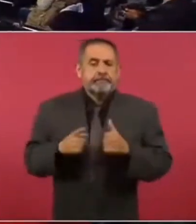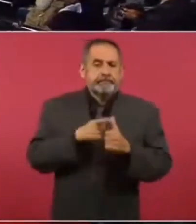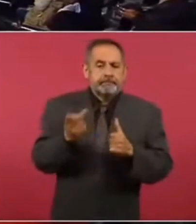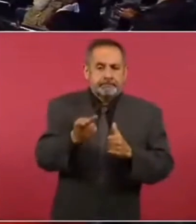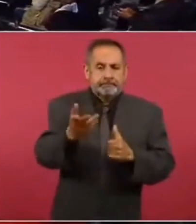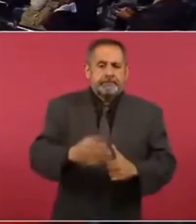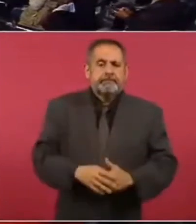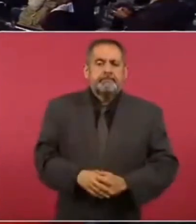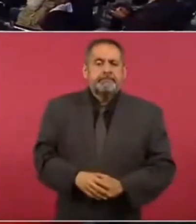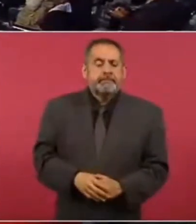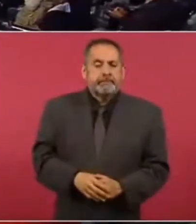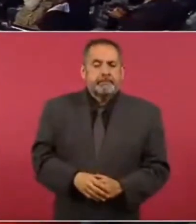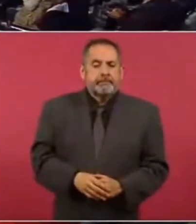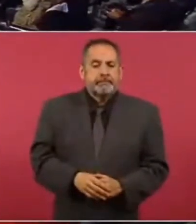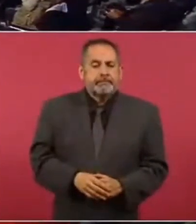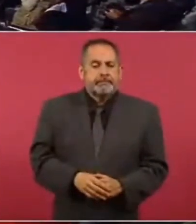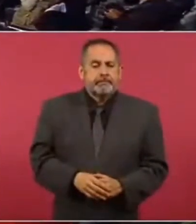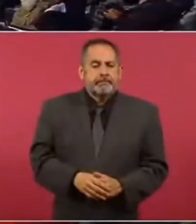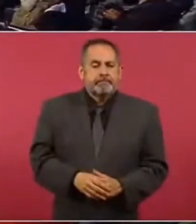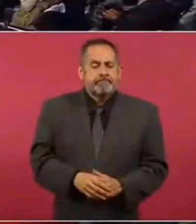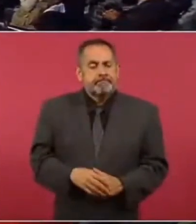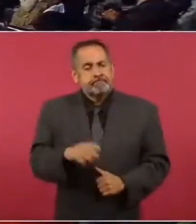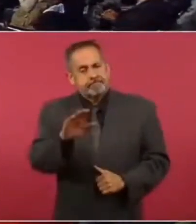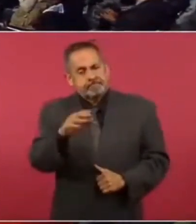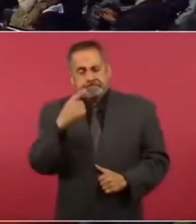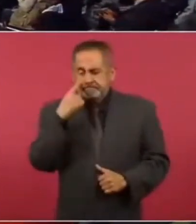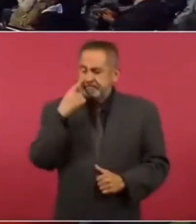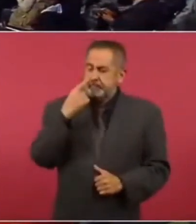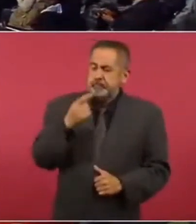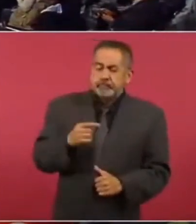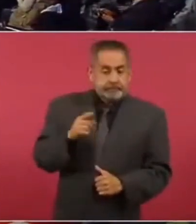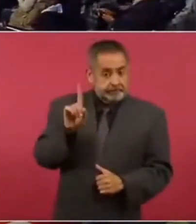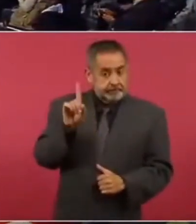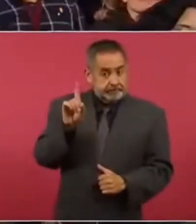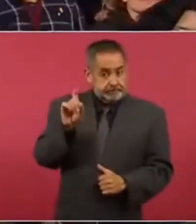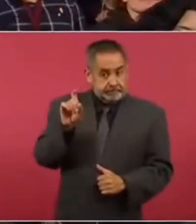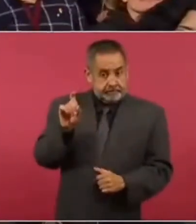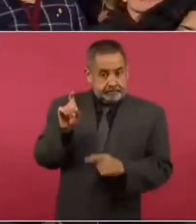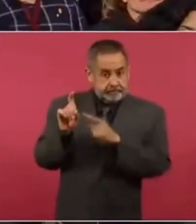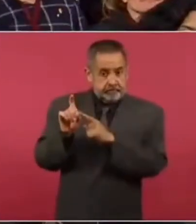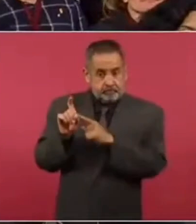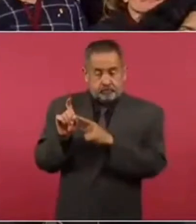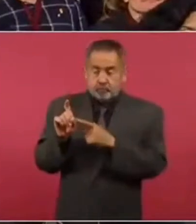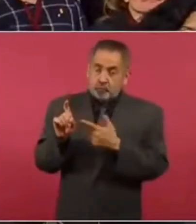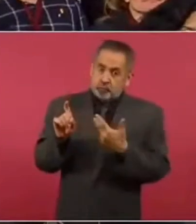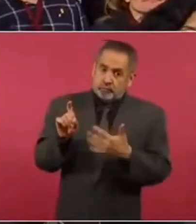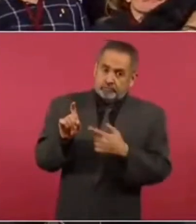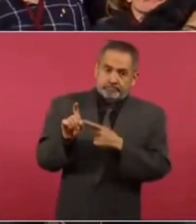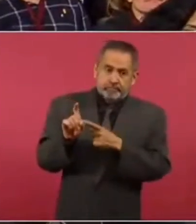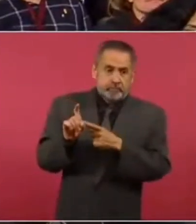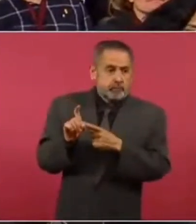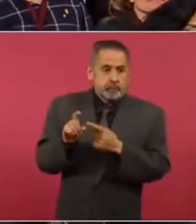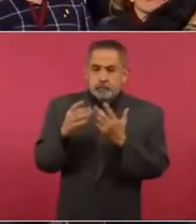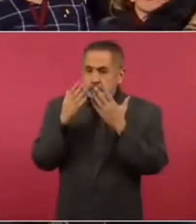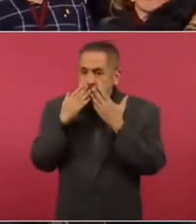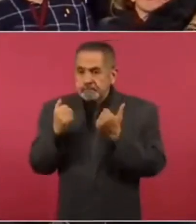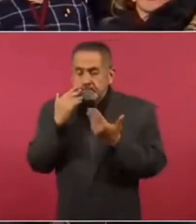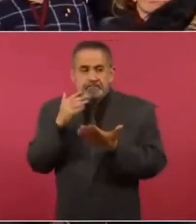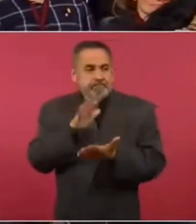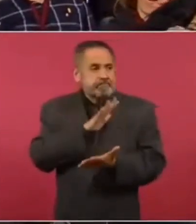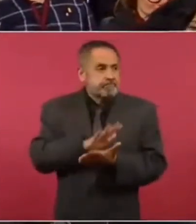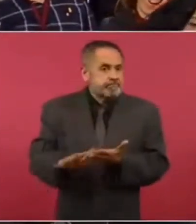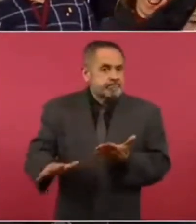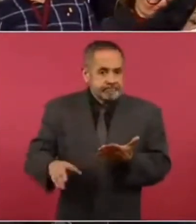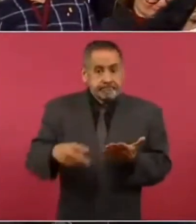perdón. El agua se ha vuelto un bien escaso en